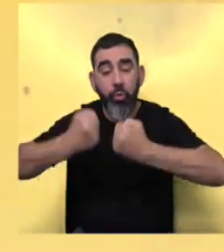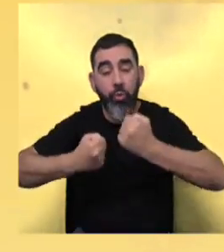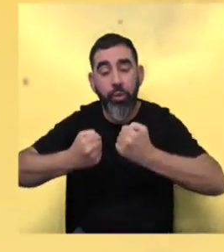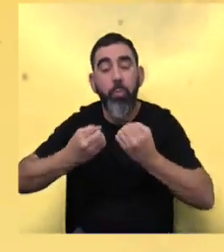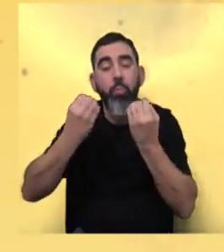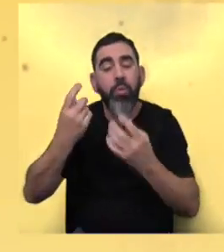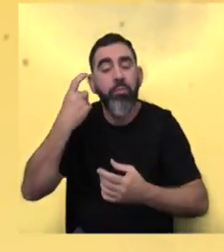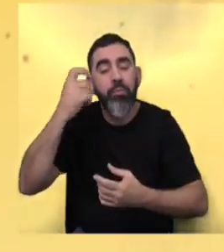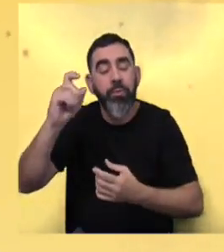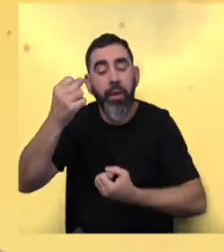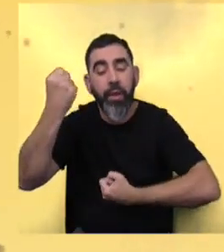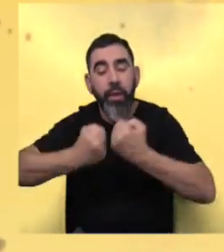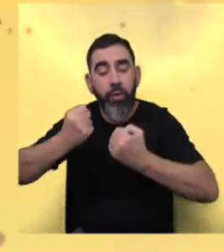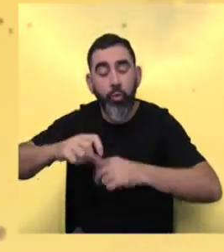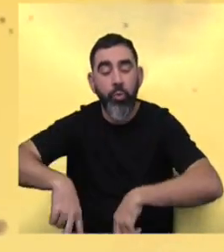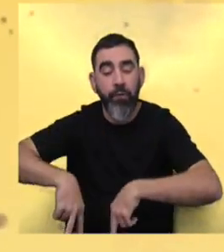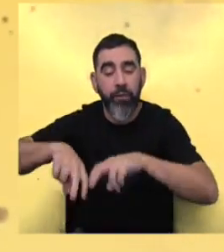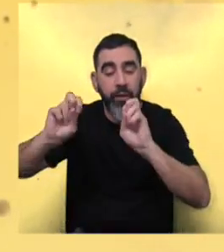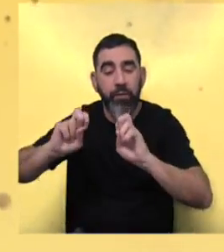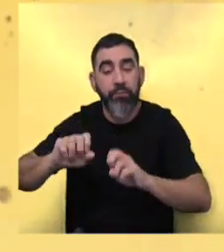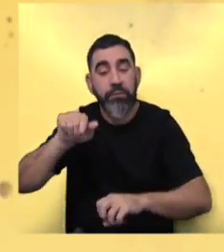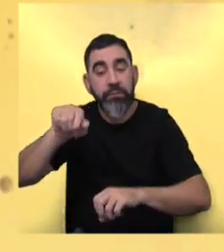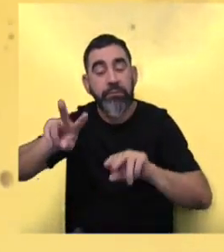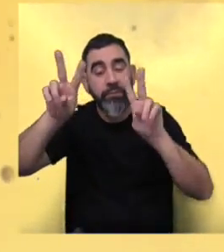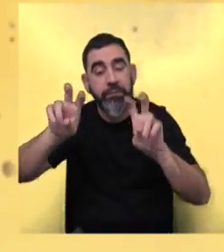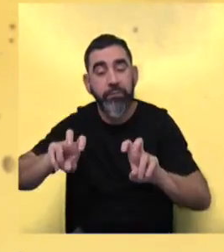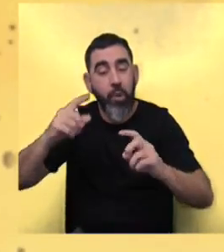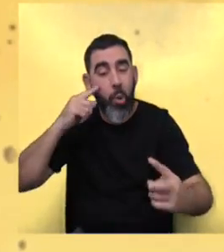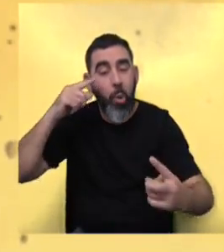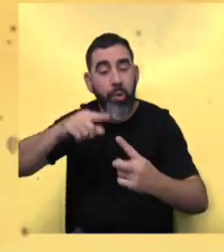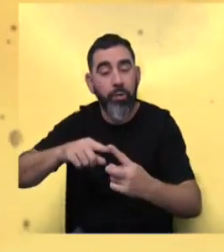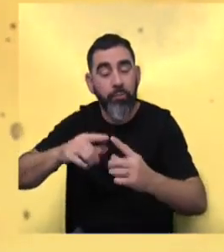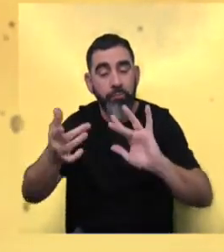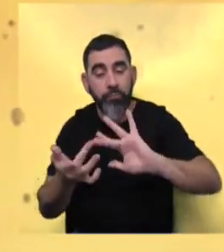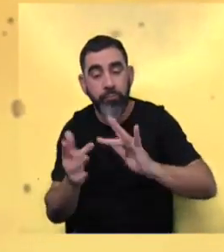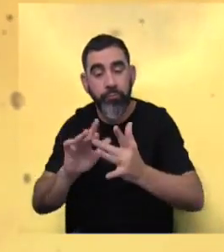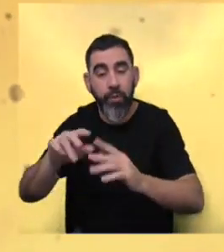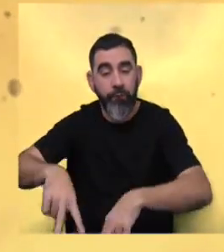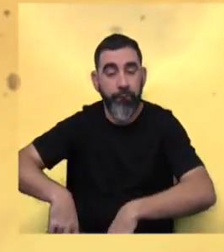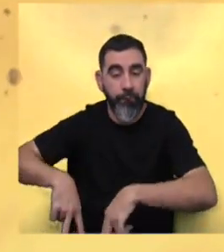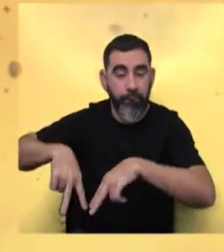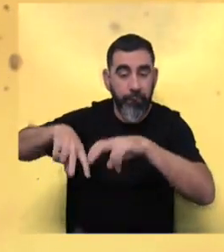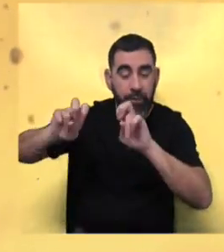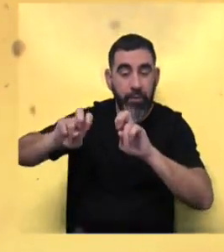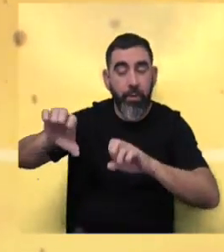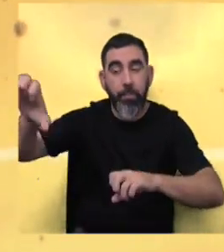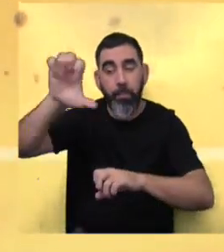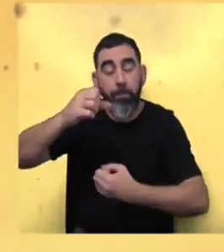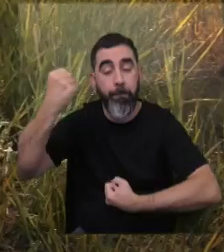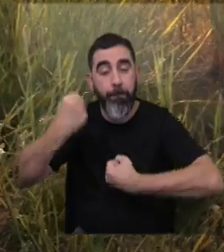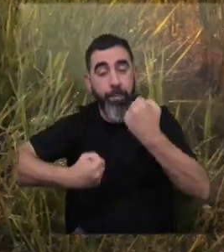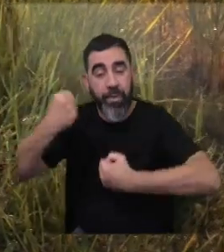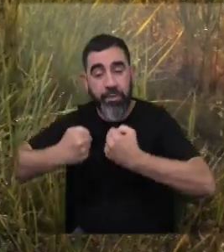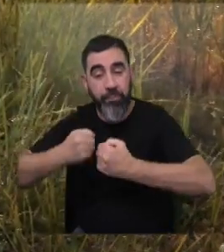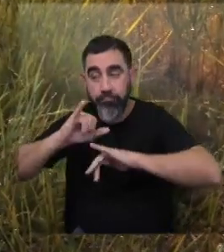la iniciativa La Industria Investiga. Esta iniciativa, que busca vincular a investigadores con empresas industriales para